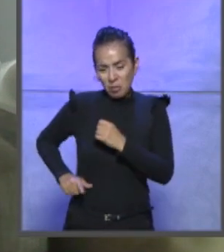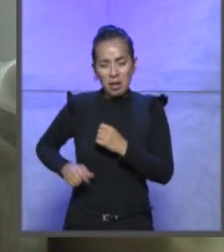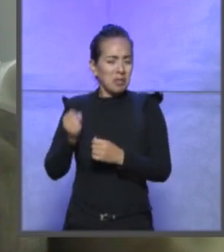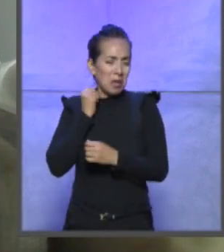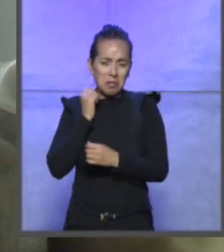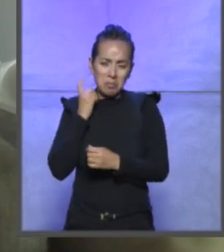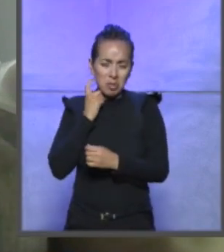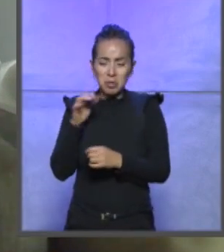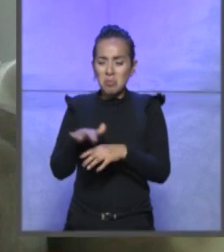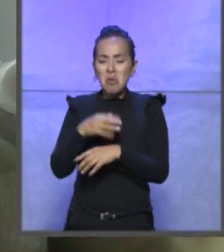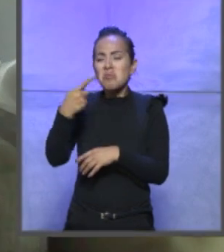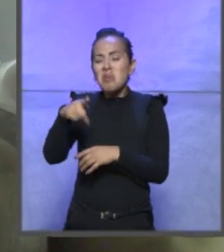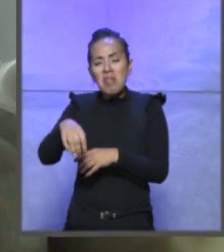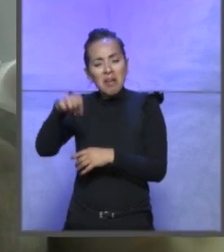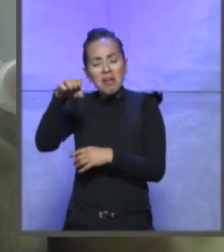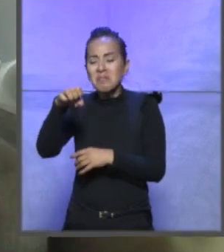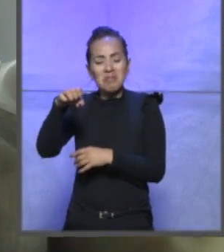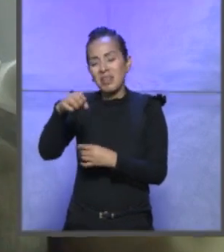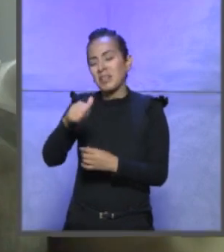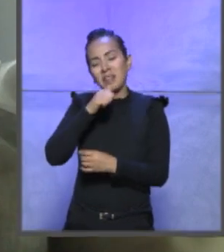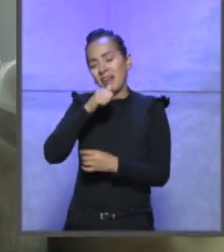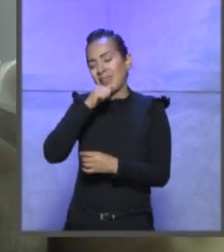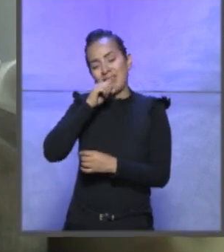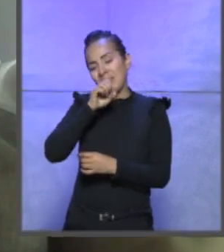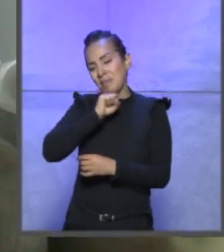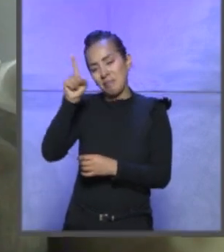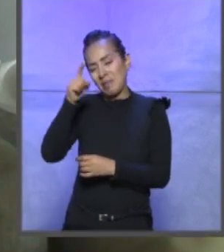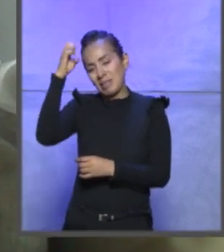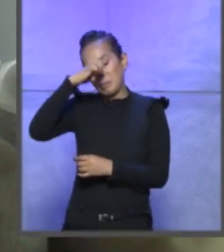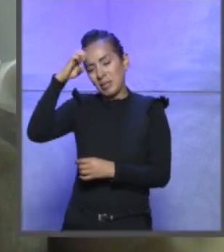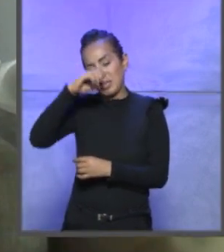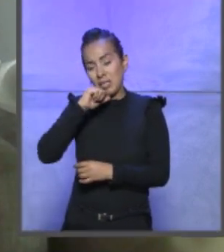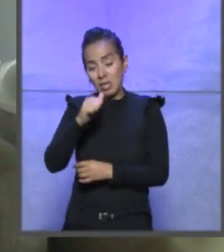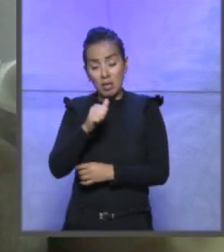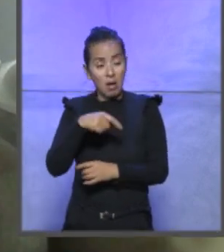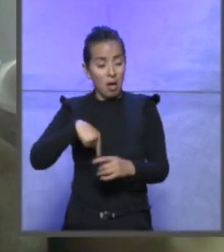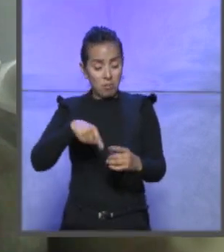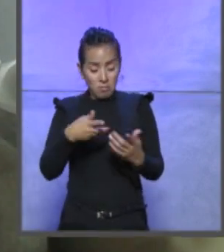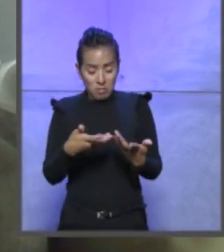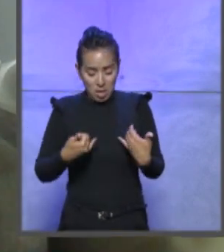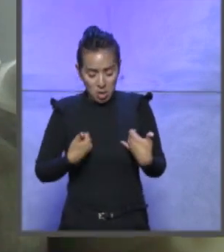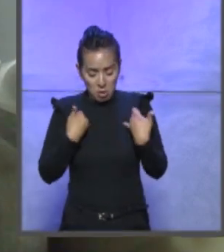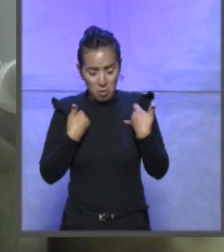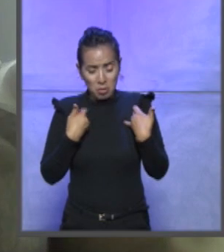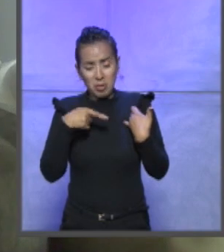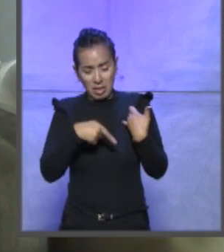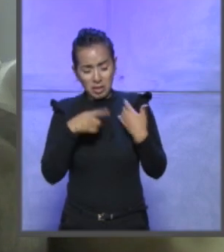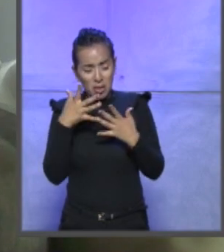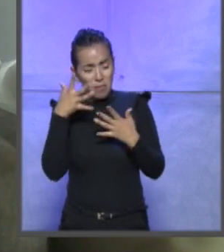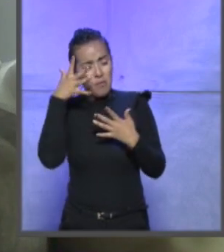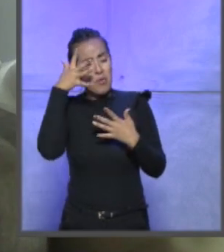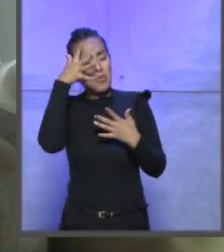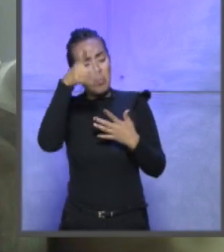Pero entonces, ¿dónde cabe la pregunta? La juventud es el futuro de México. Si nos tachan de inexpertos, inmaduros,